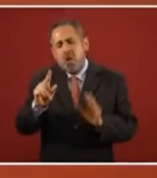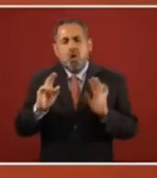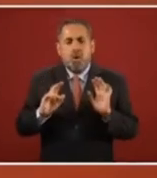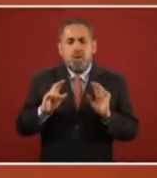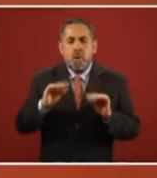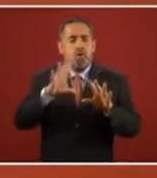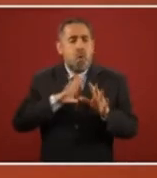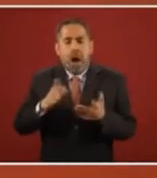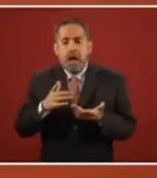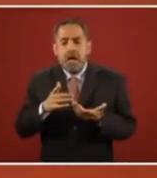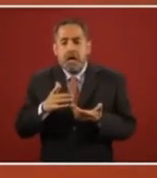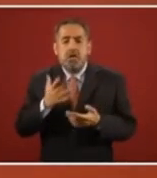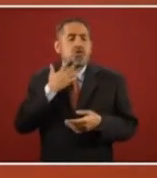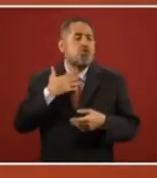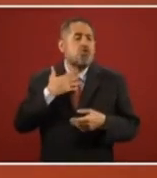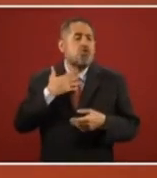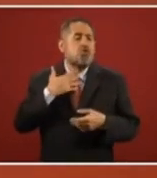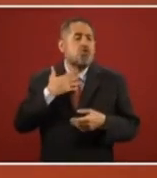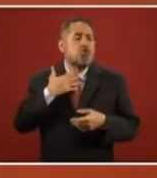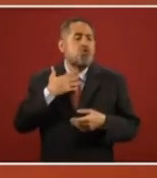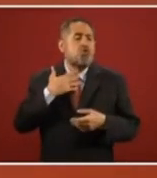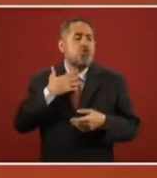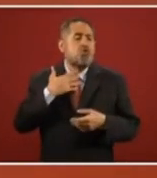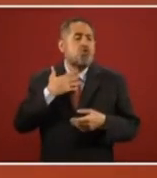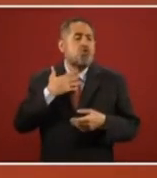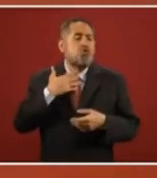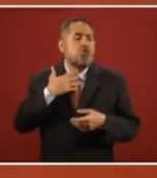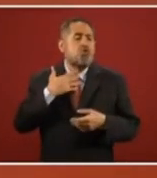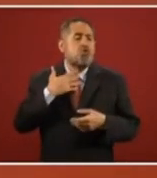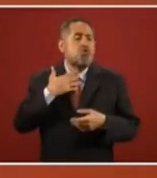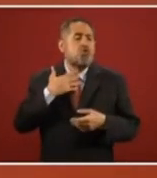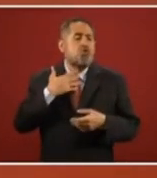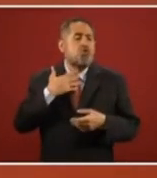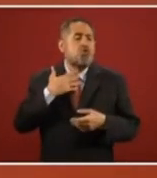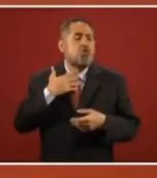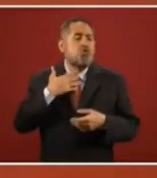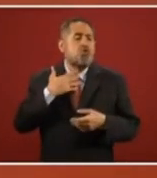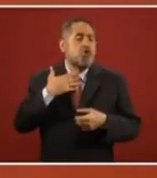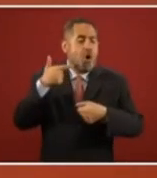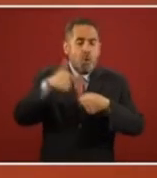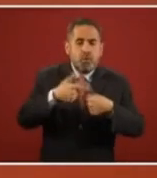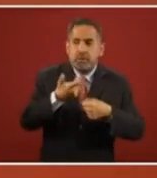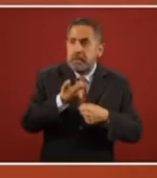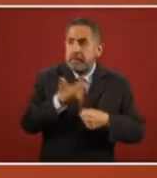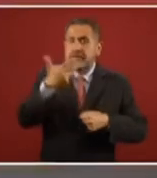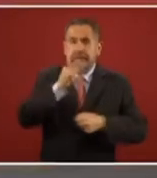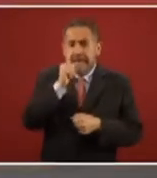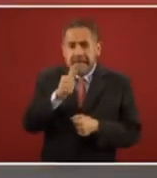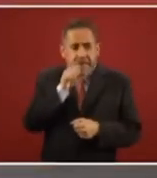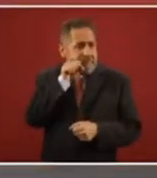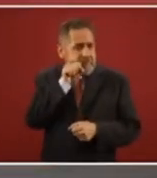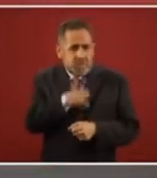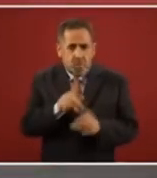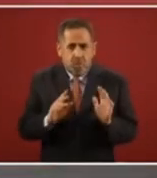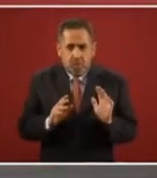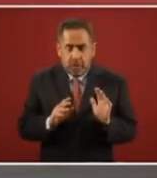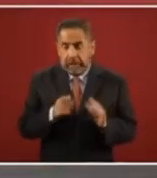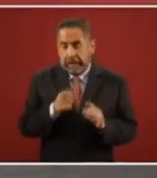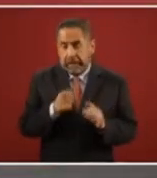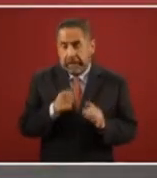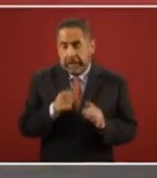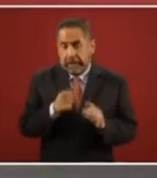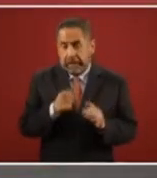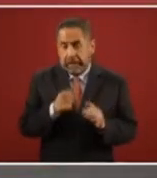en turku seals y que se volvía incluso en canvas todos es que lee mucho